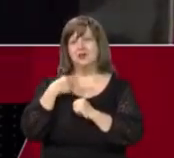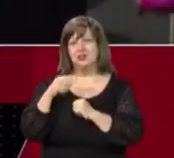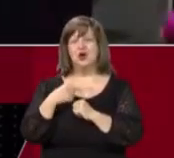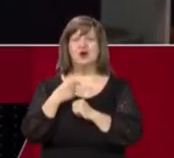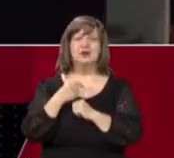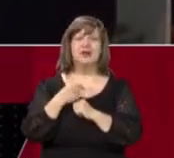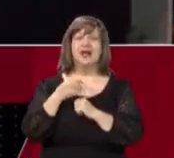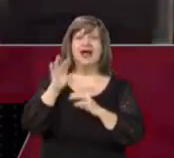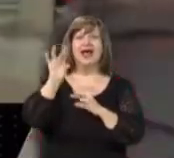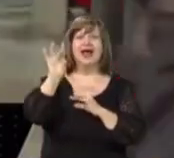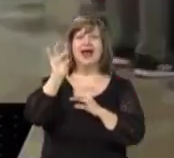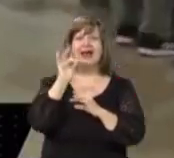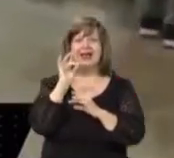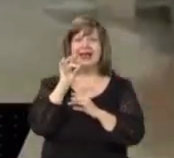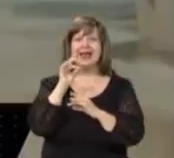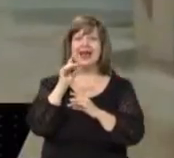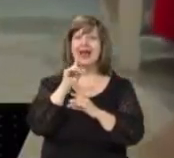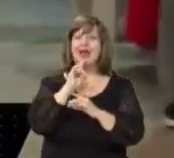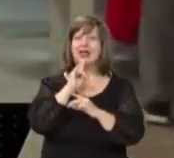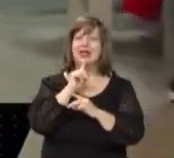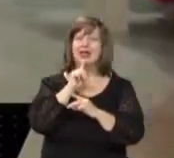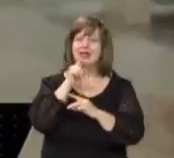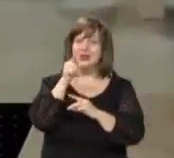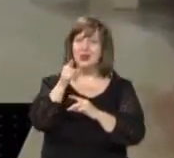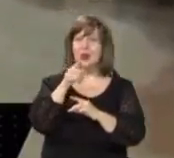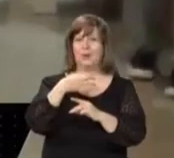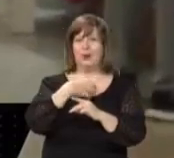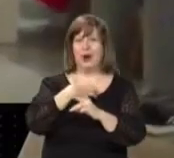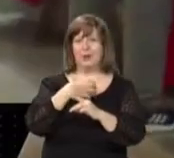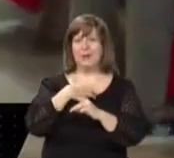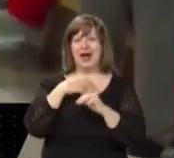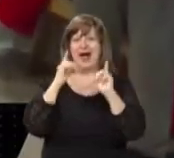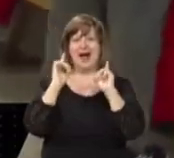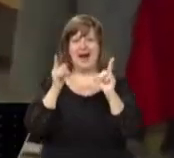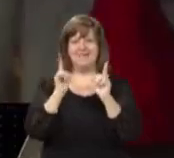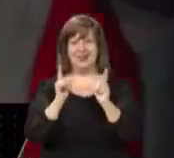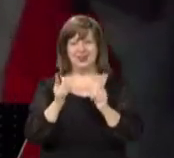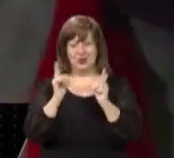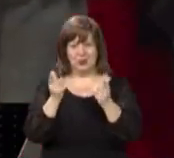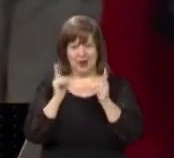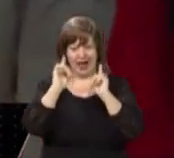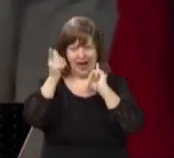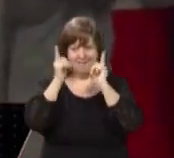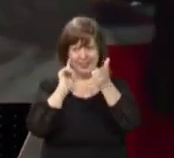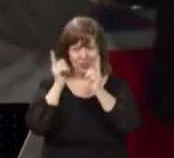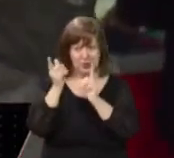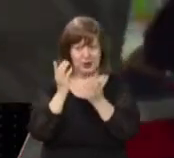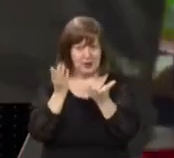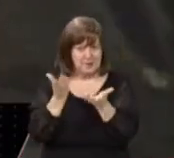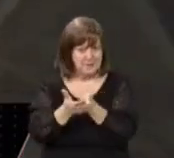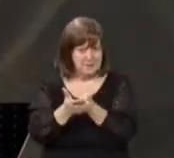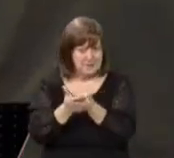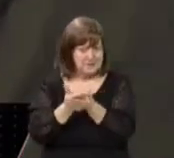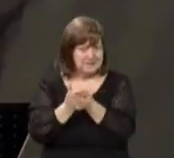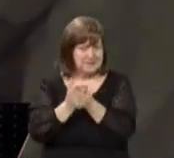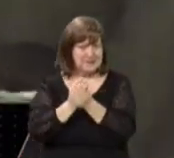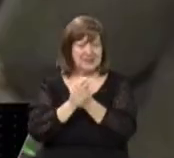mi sí, propia aventura. Nunca leí no. ¿Sabés de qué se trata? Sí, no, yo vos lo leía. Julián, contale a Gisela de qué se tratan.